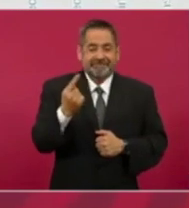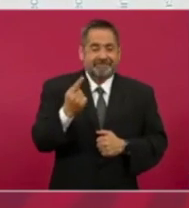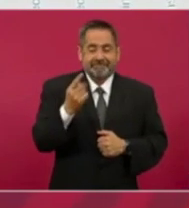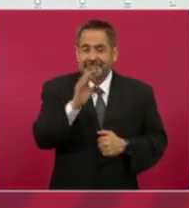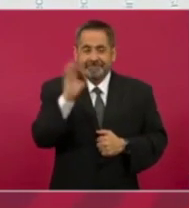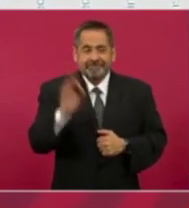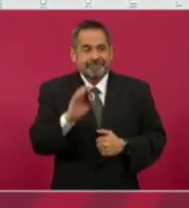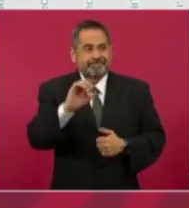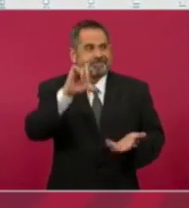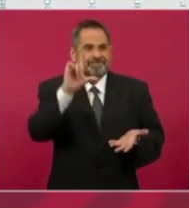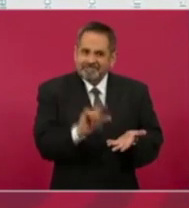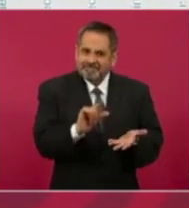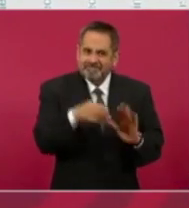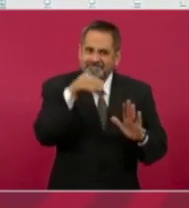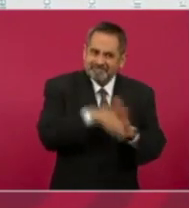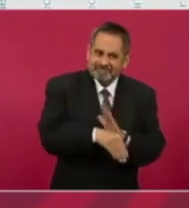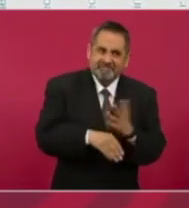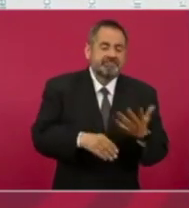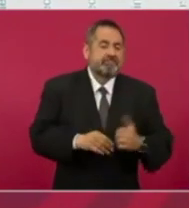26.1,